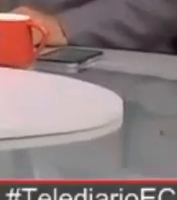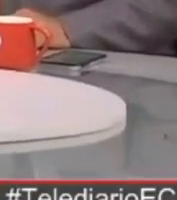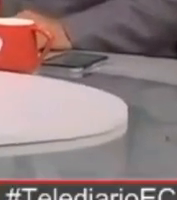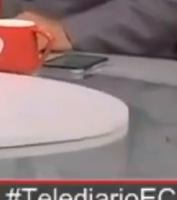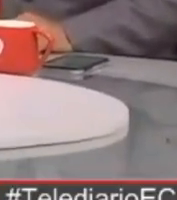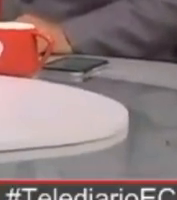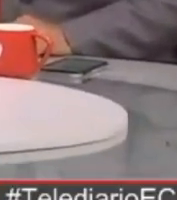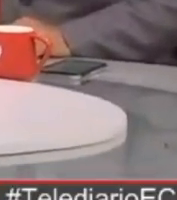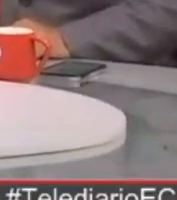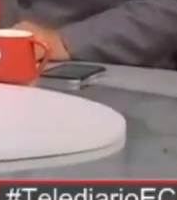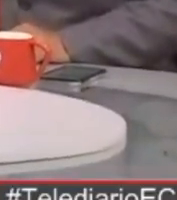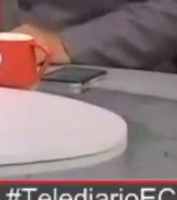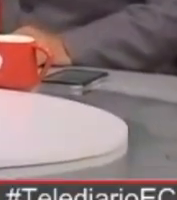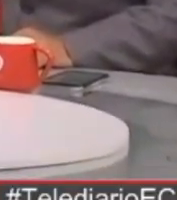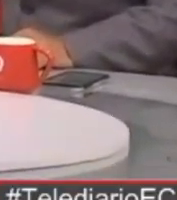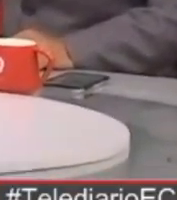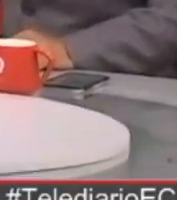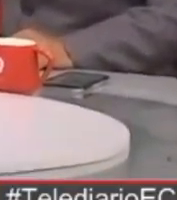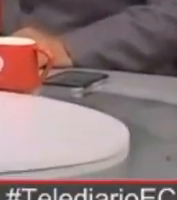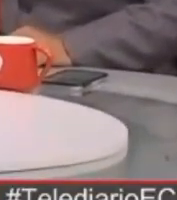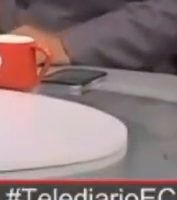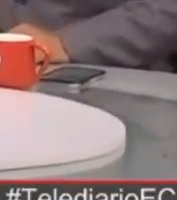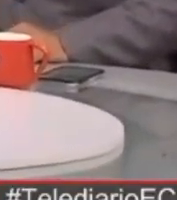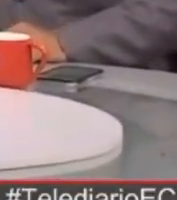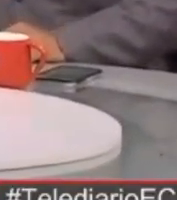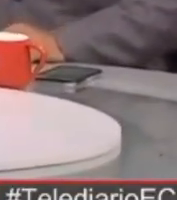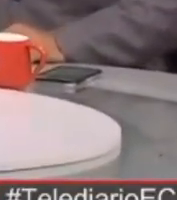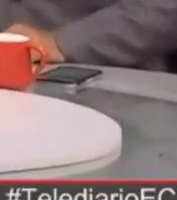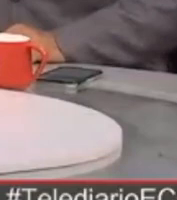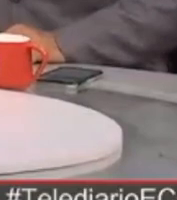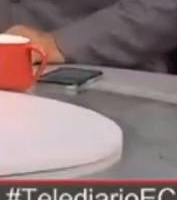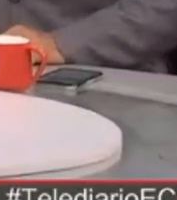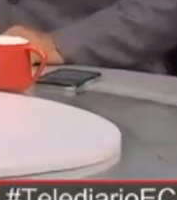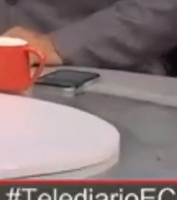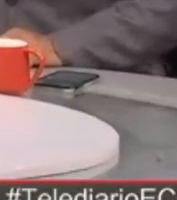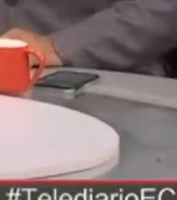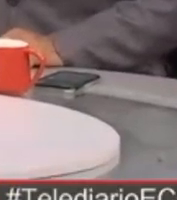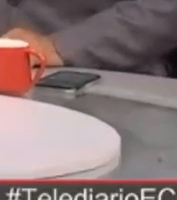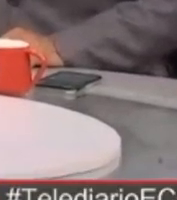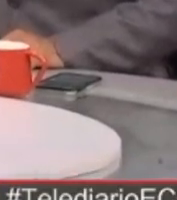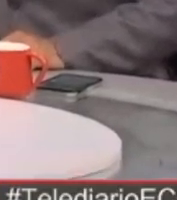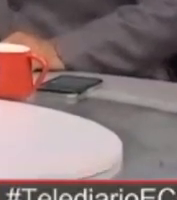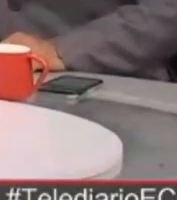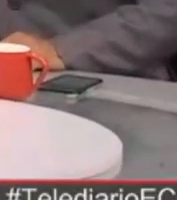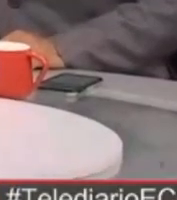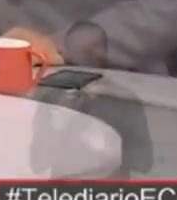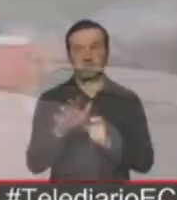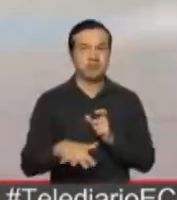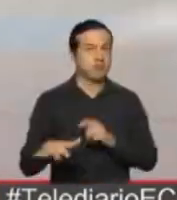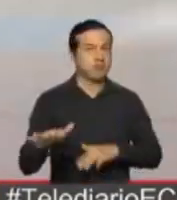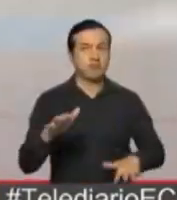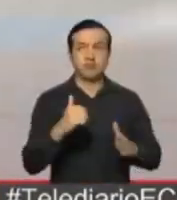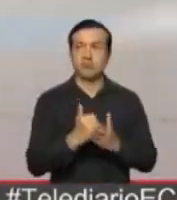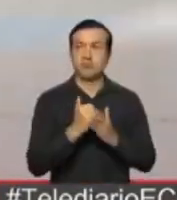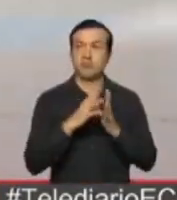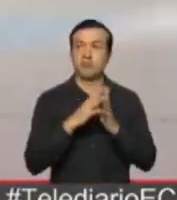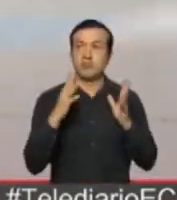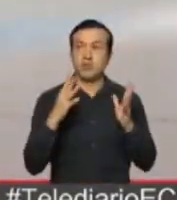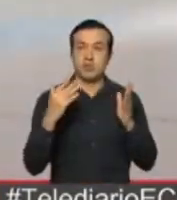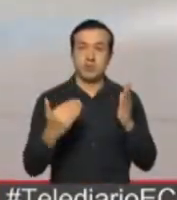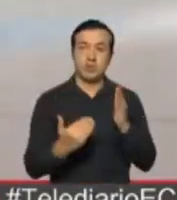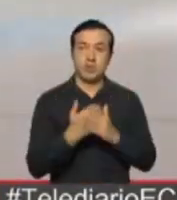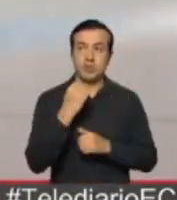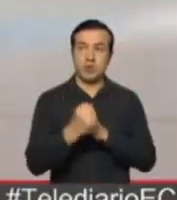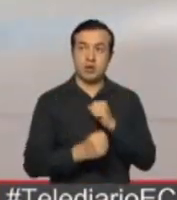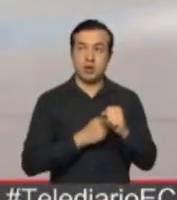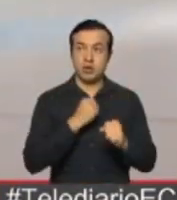raymi la fiesta del florecimiento le decimos nosotros que es algo muy significativo para los pueblos andinos es el año del inicio del